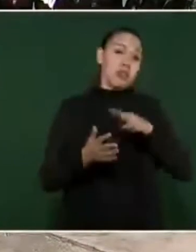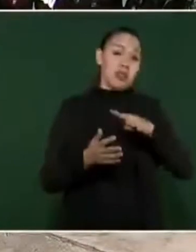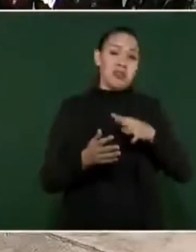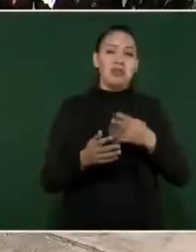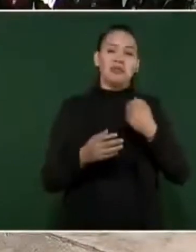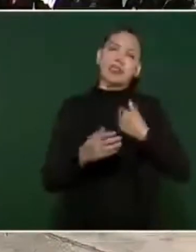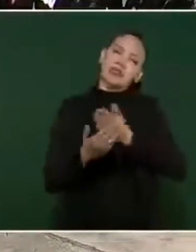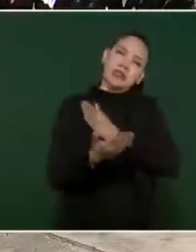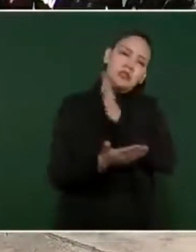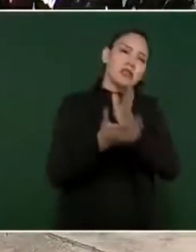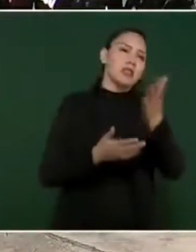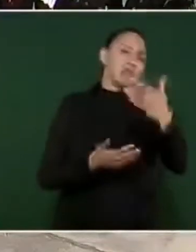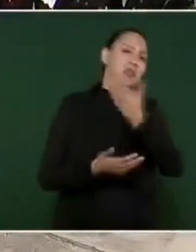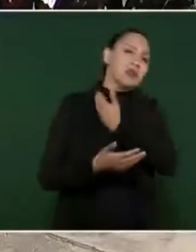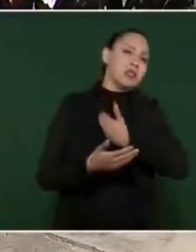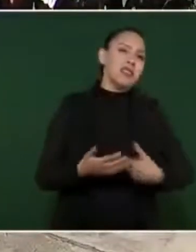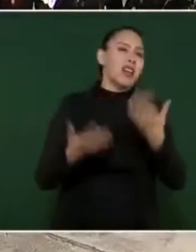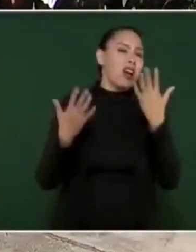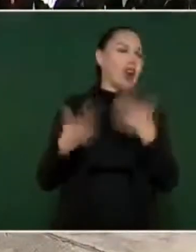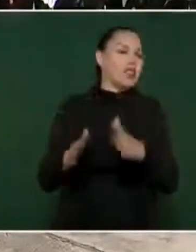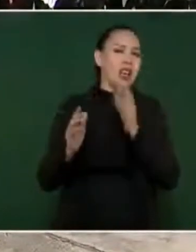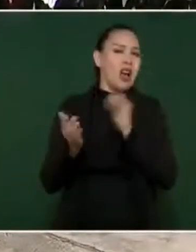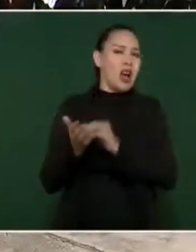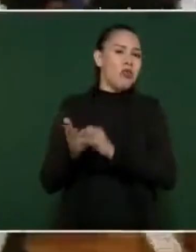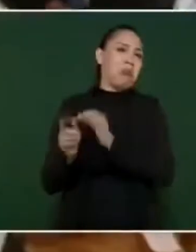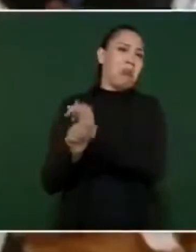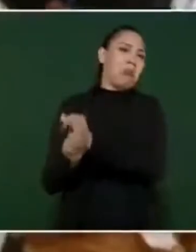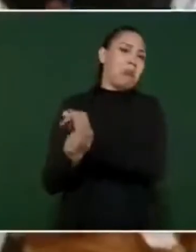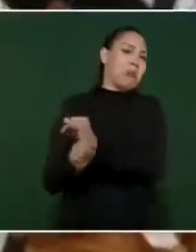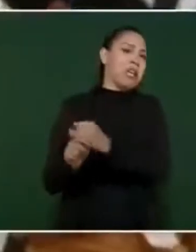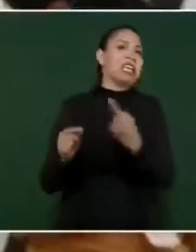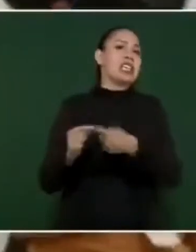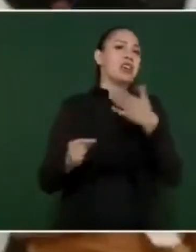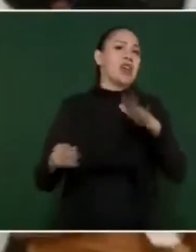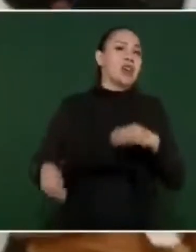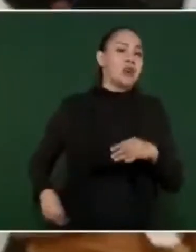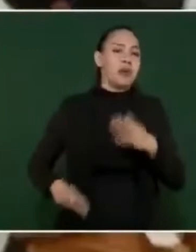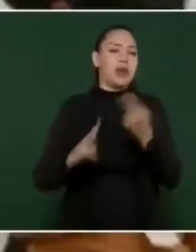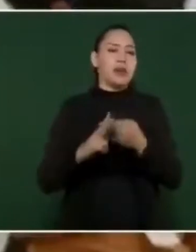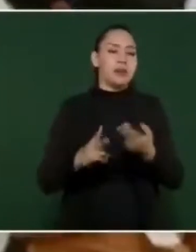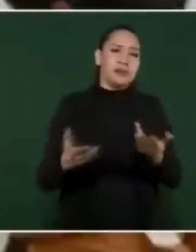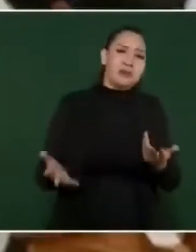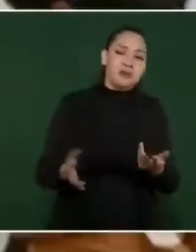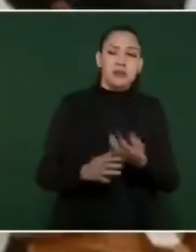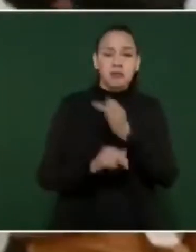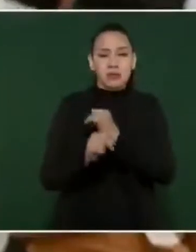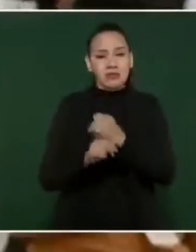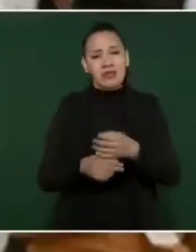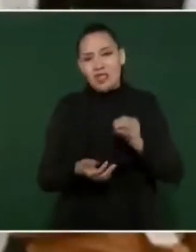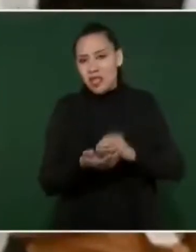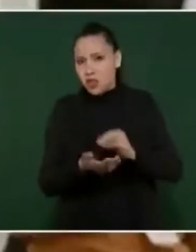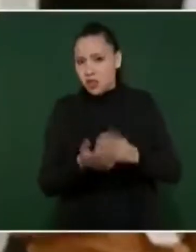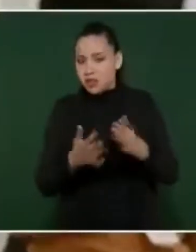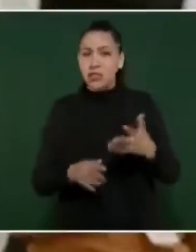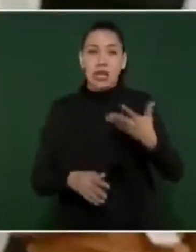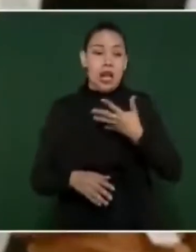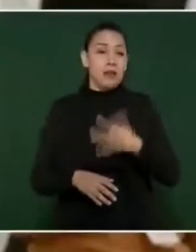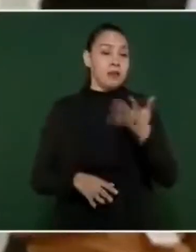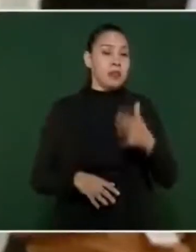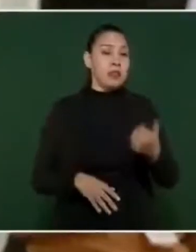había 6 personas sospechosas vinculadas o en proceso de vinculación a proceso.